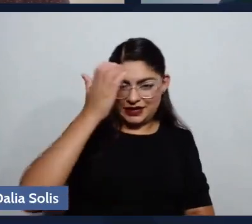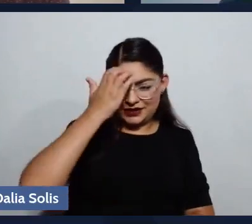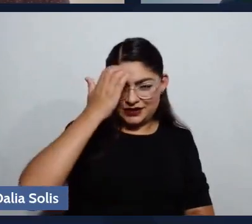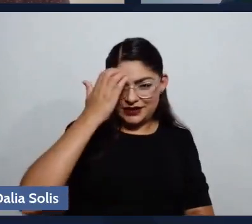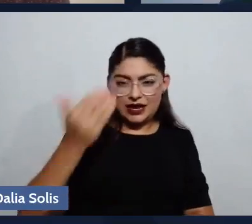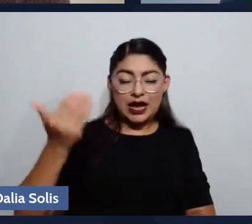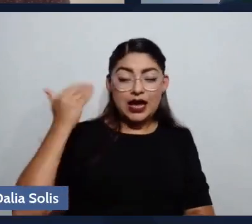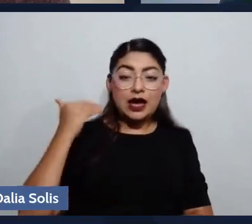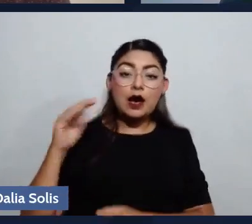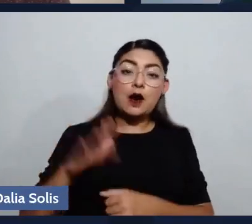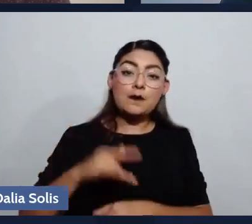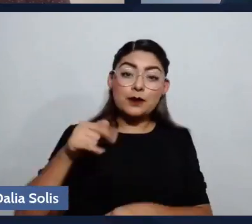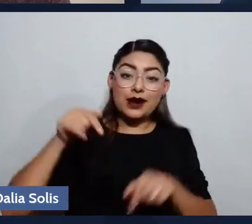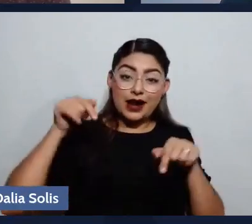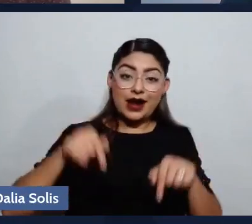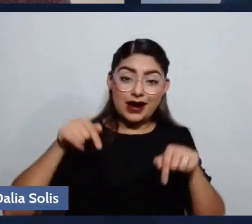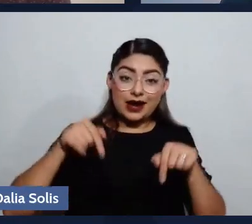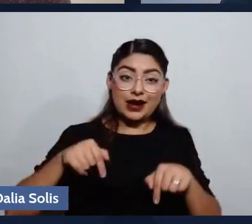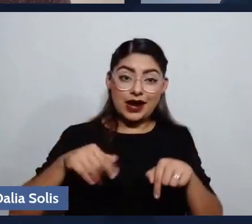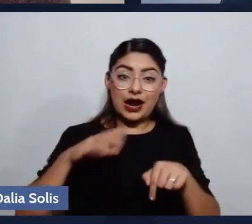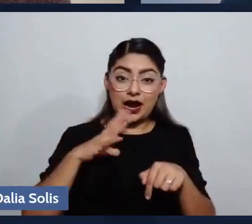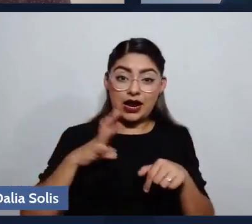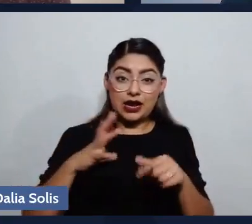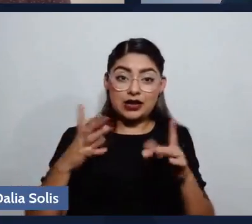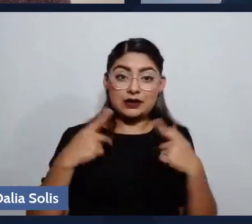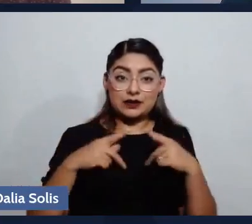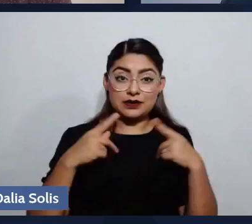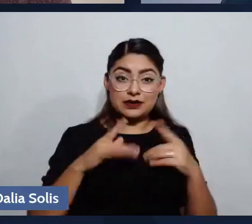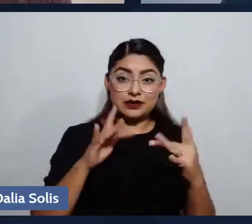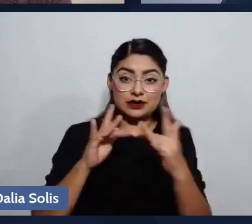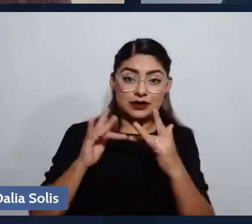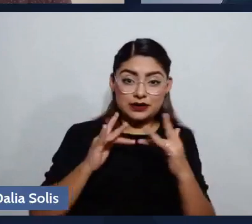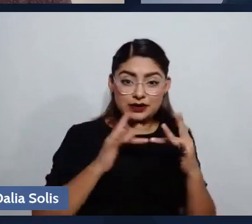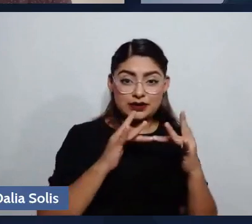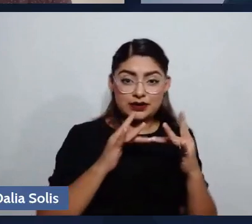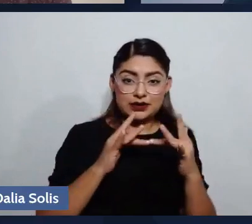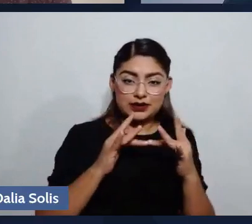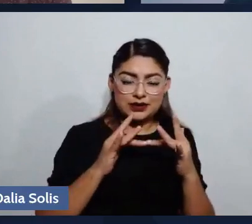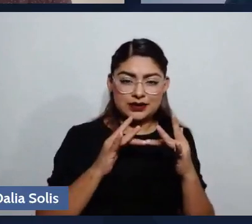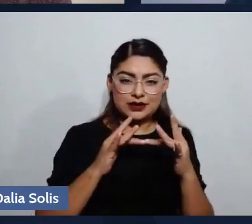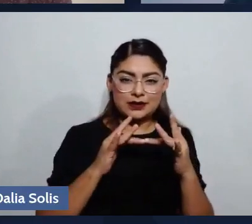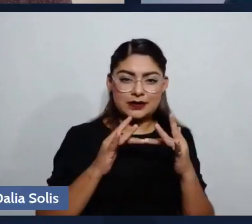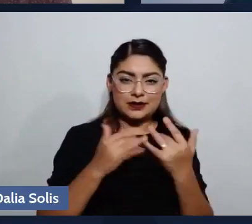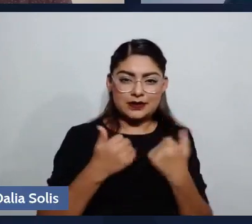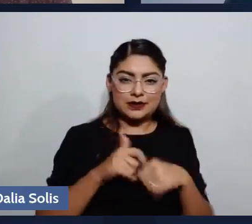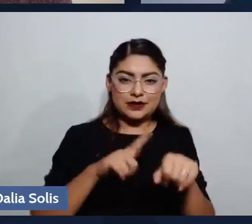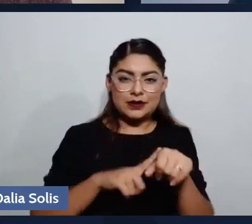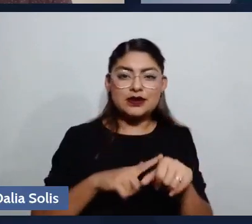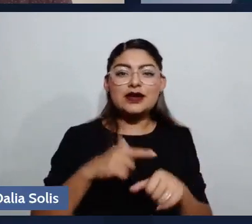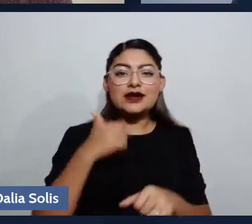tenemos aquí a la gente de comunicación social, me parece, para la foto